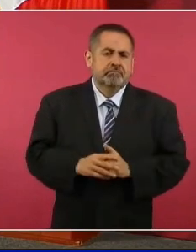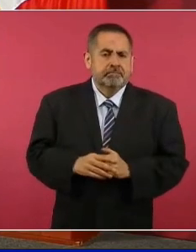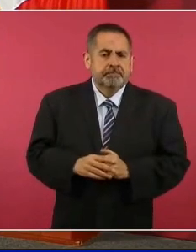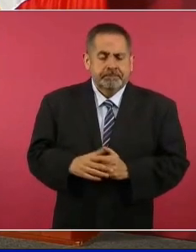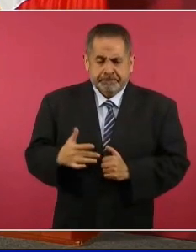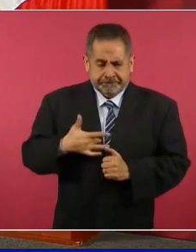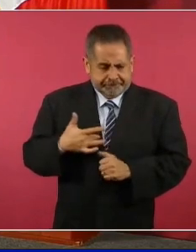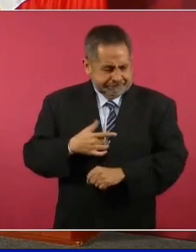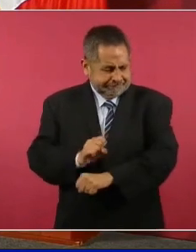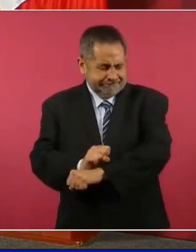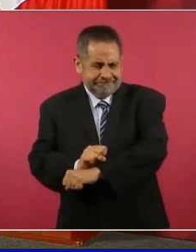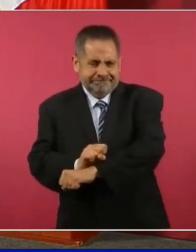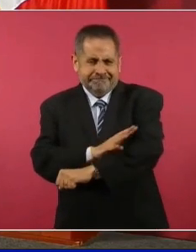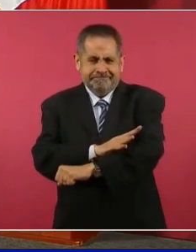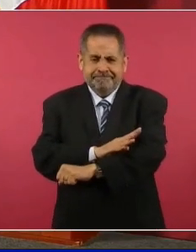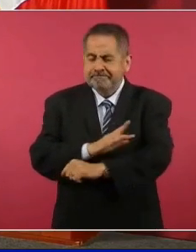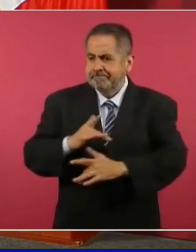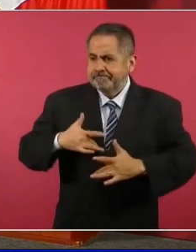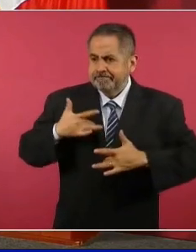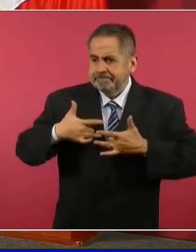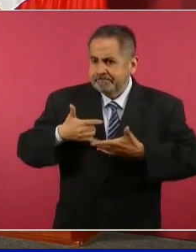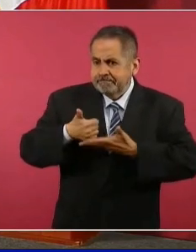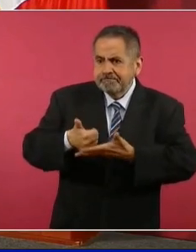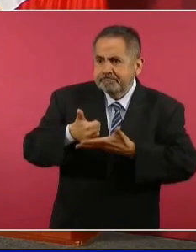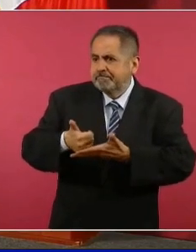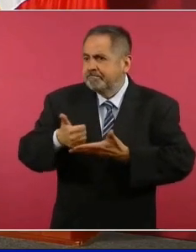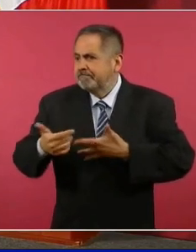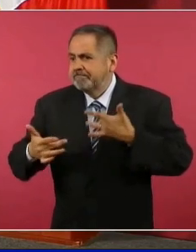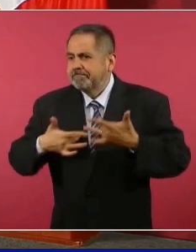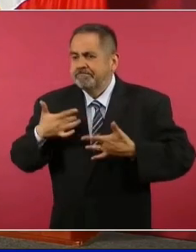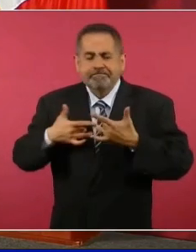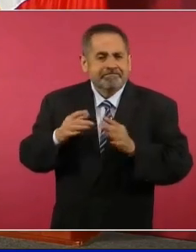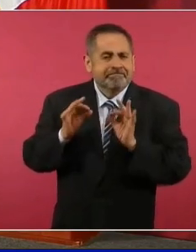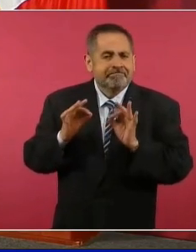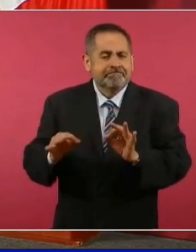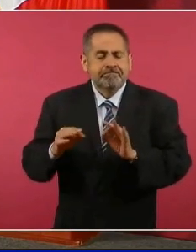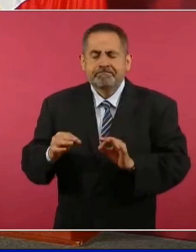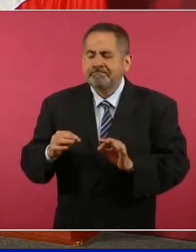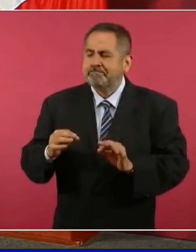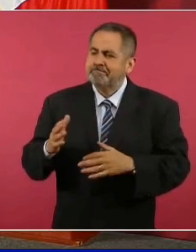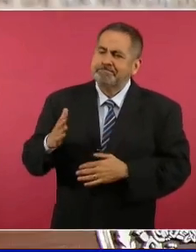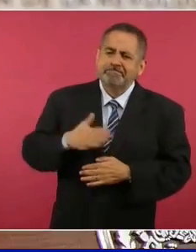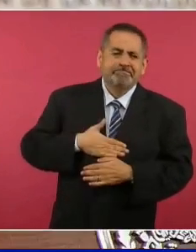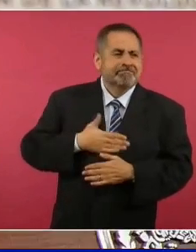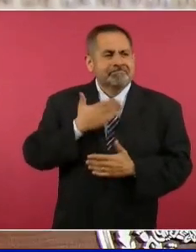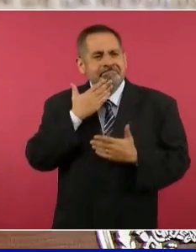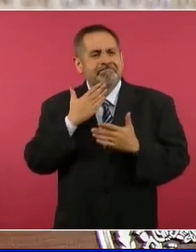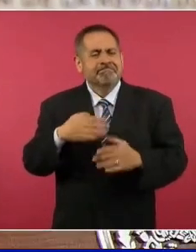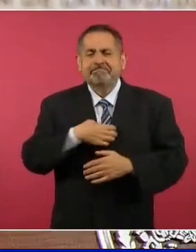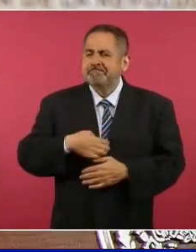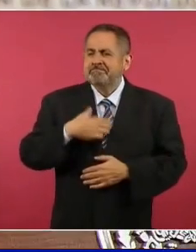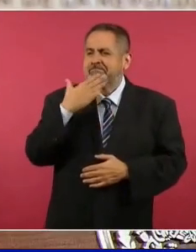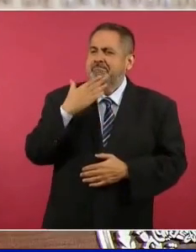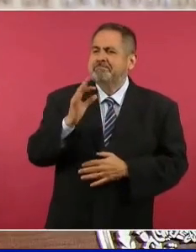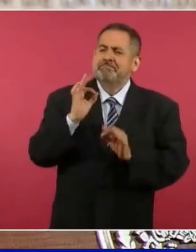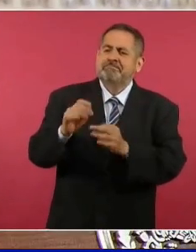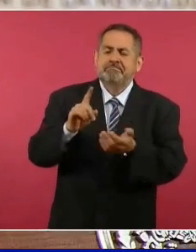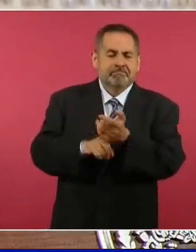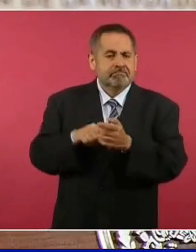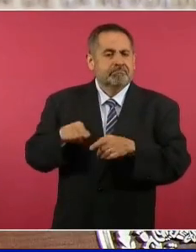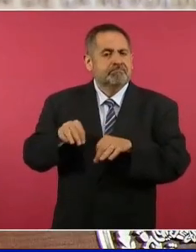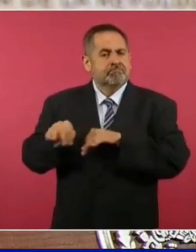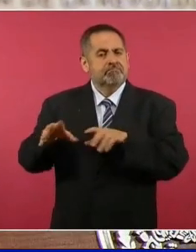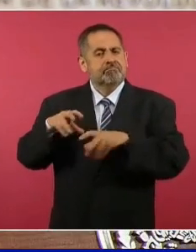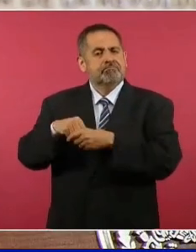emoción social, sentirse muy satisfecho por lo que se está